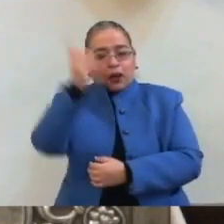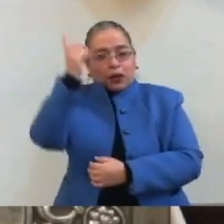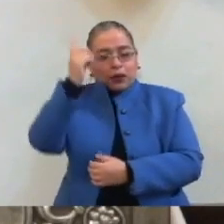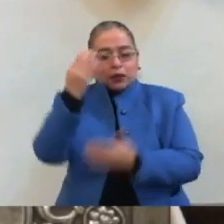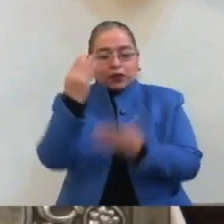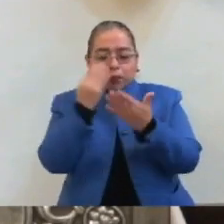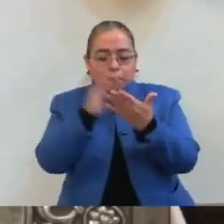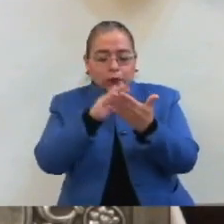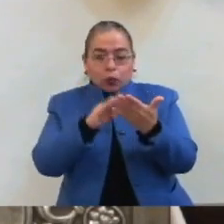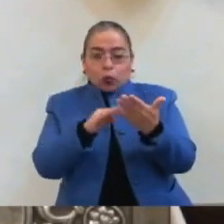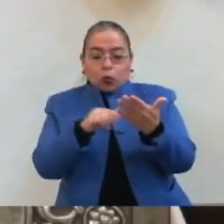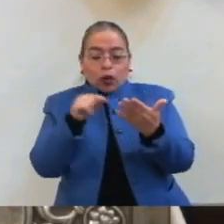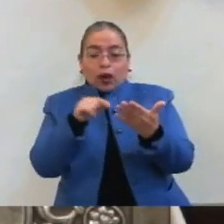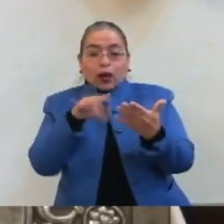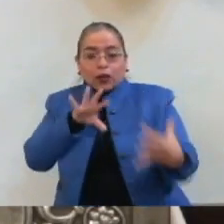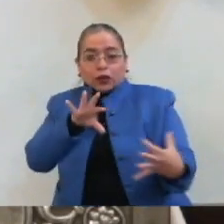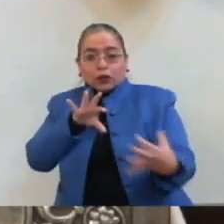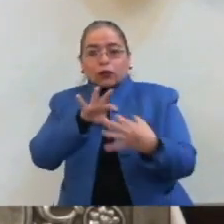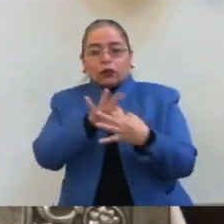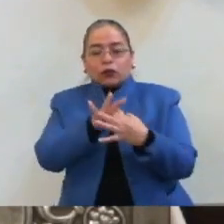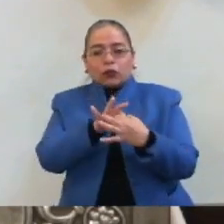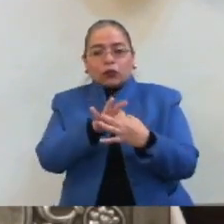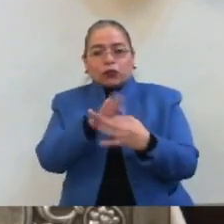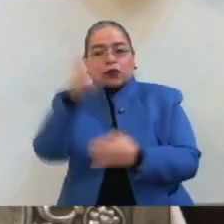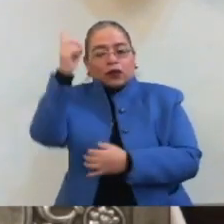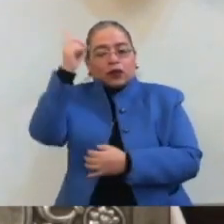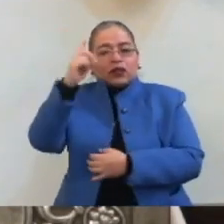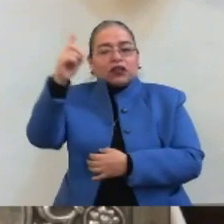adiós que nos dice a todos